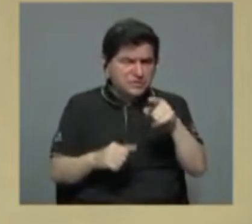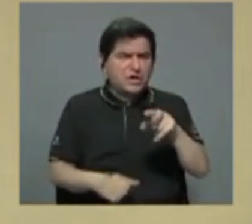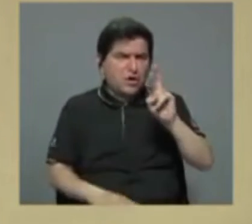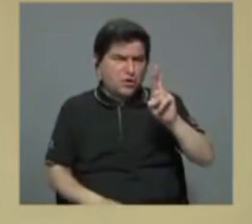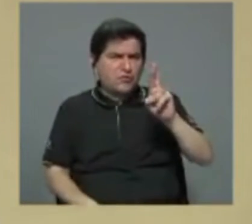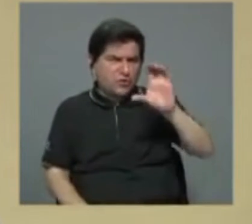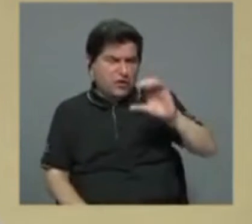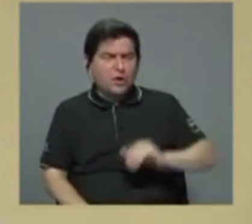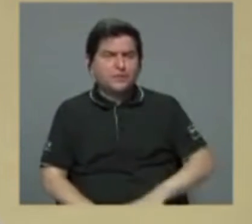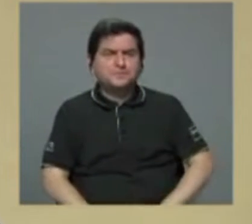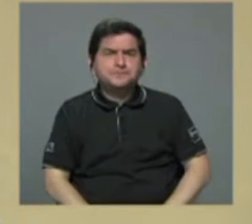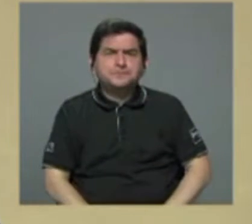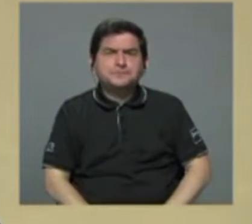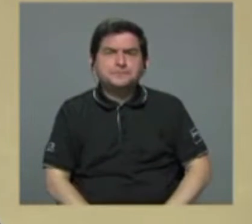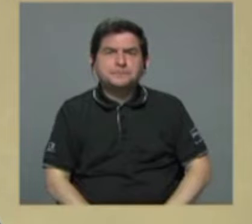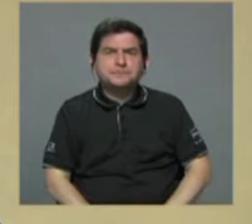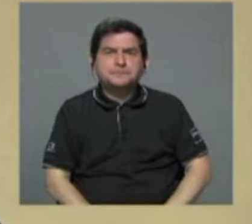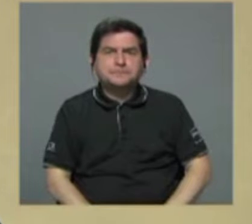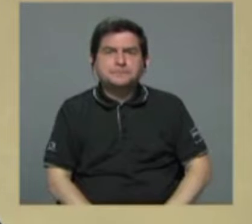favor.